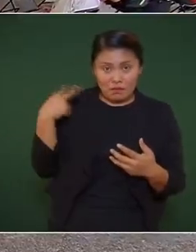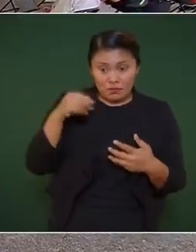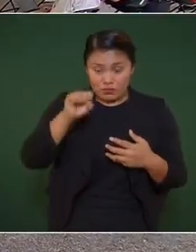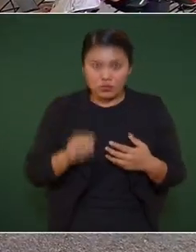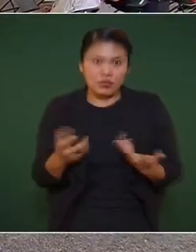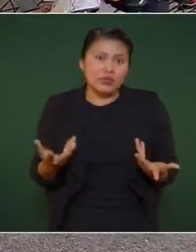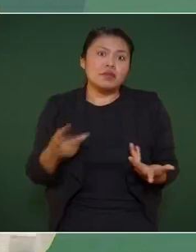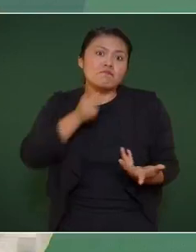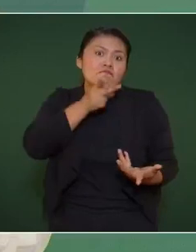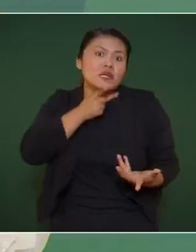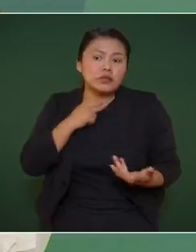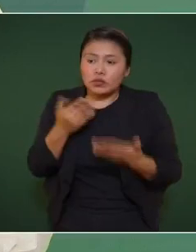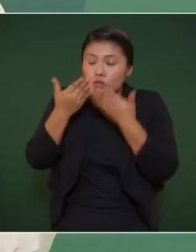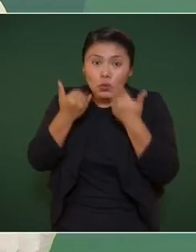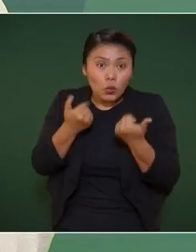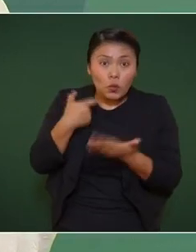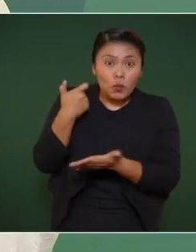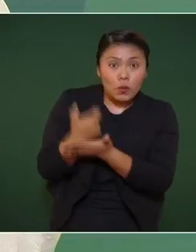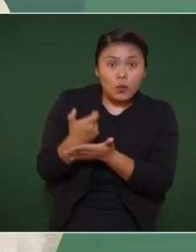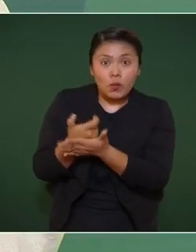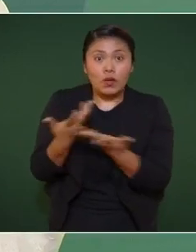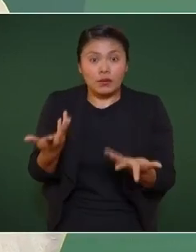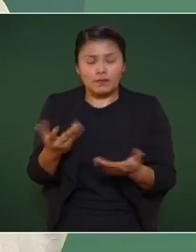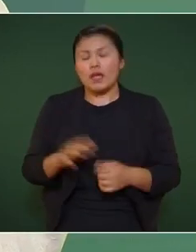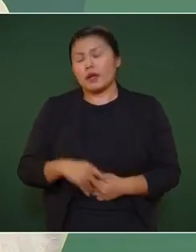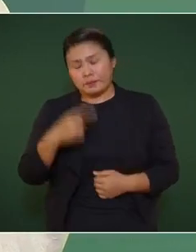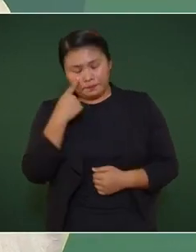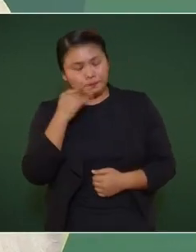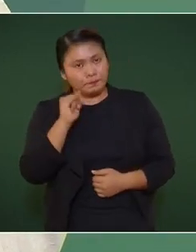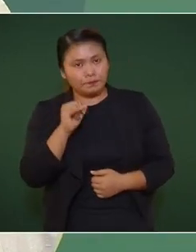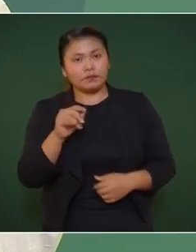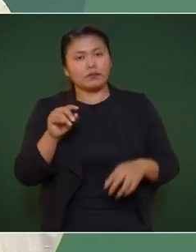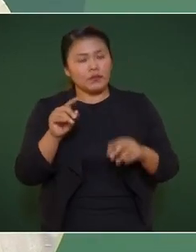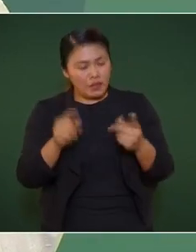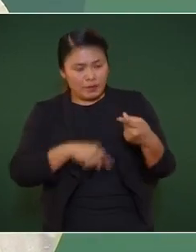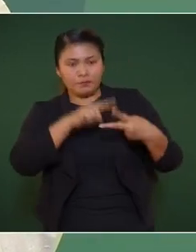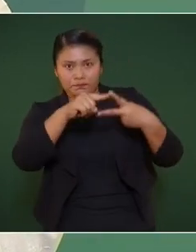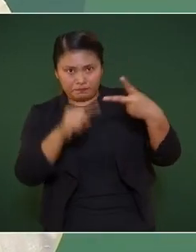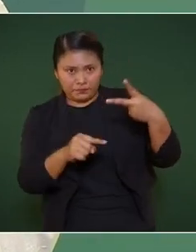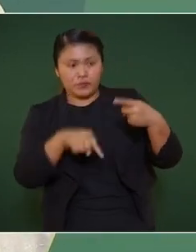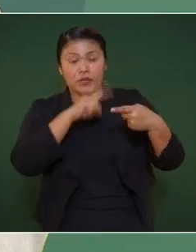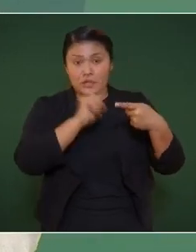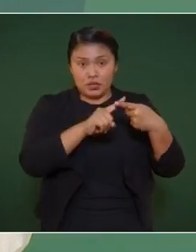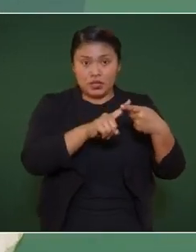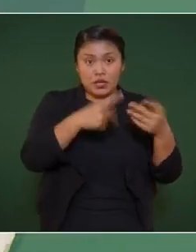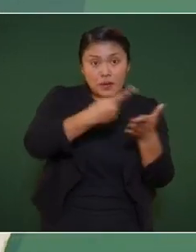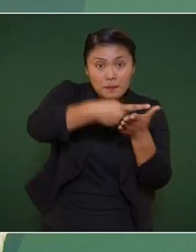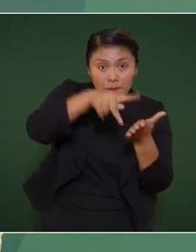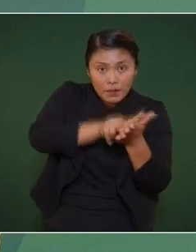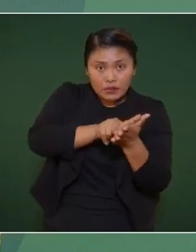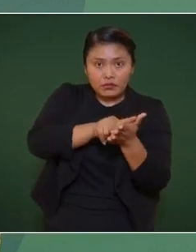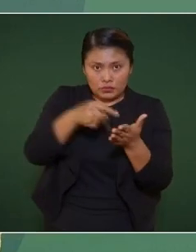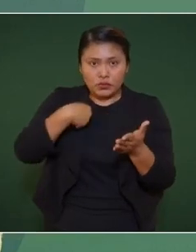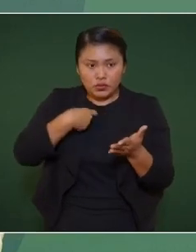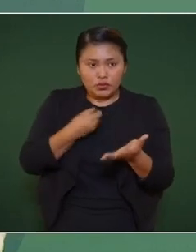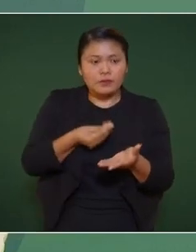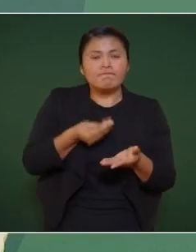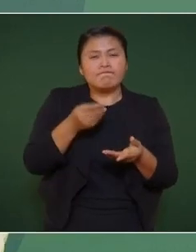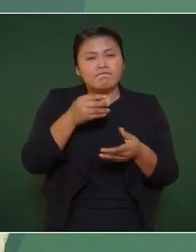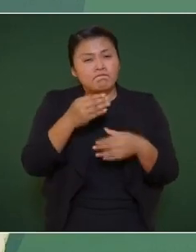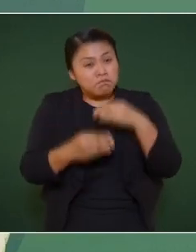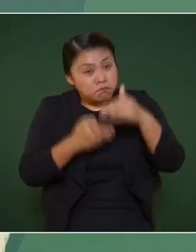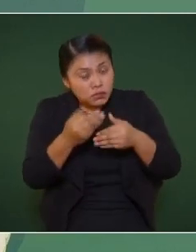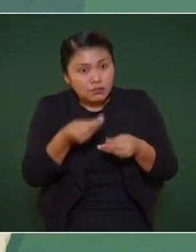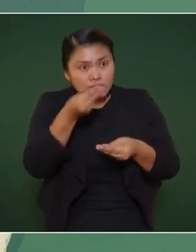dos casos estamos avanzando en la basificación, como no se veía en mucho tiempo en